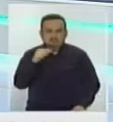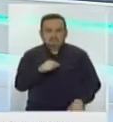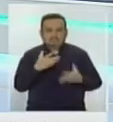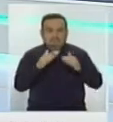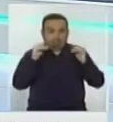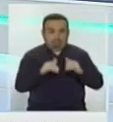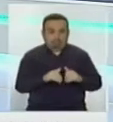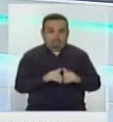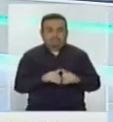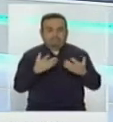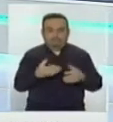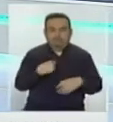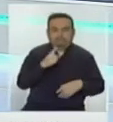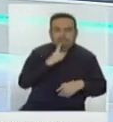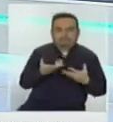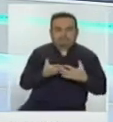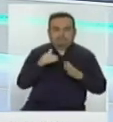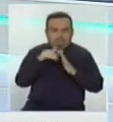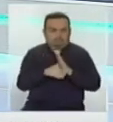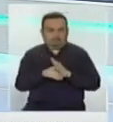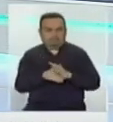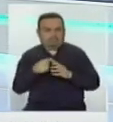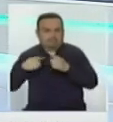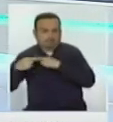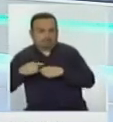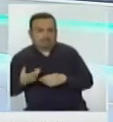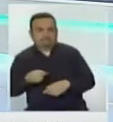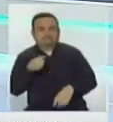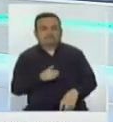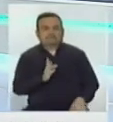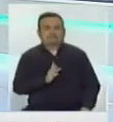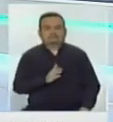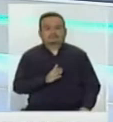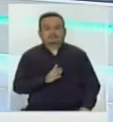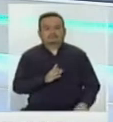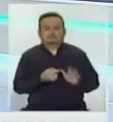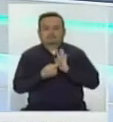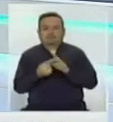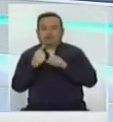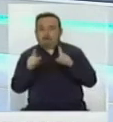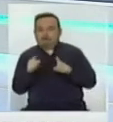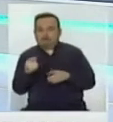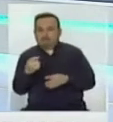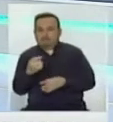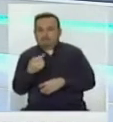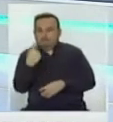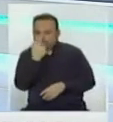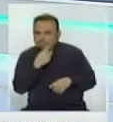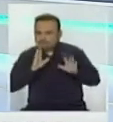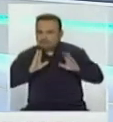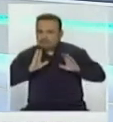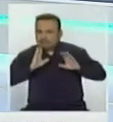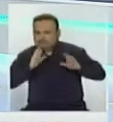se han desplomado, que han tenido esta caída histórica, y esto es lo que la otra cara de la moneda, claro, y que